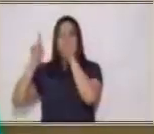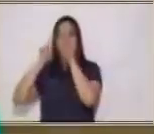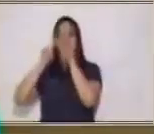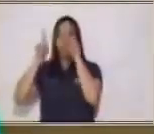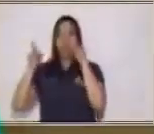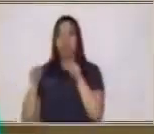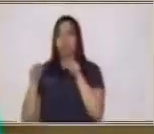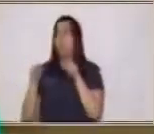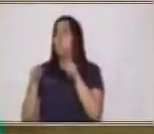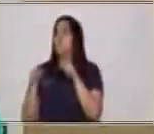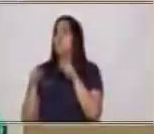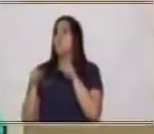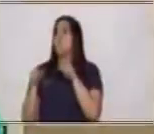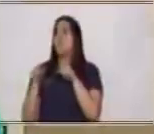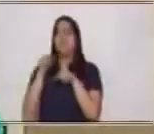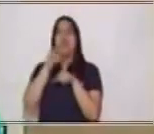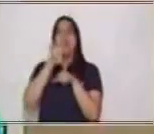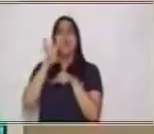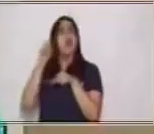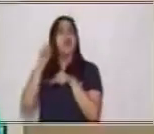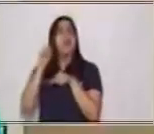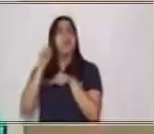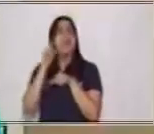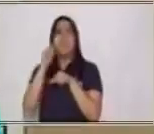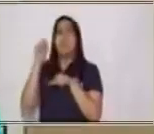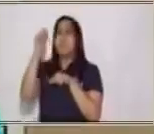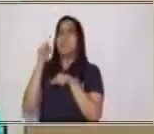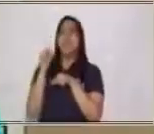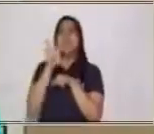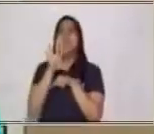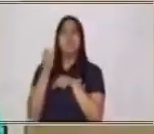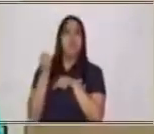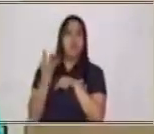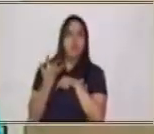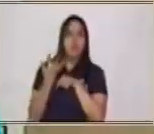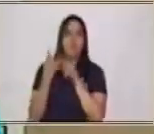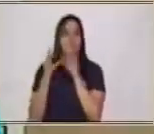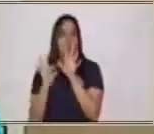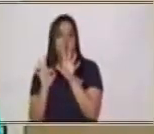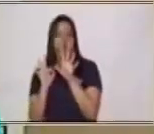y ahora vamos a dividir. 40 dividido 5 nos da 8.